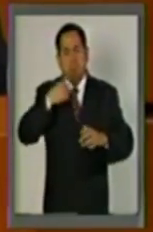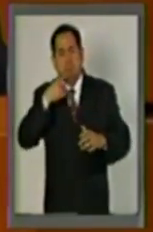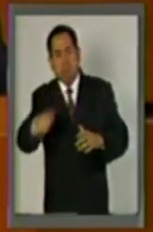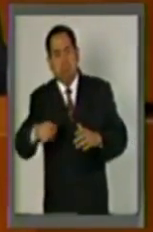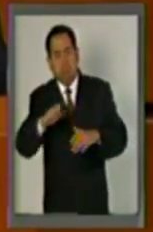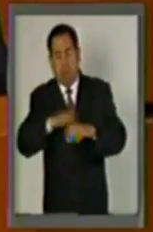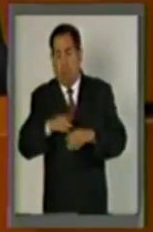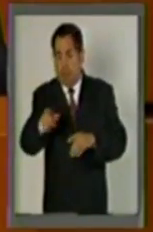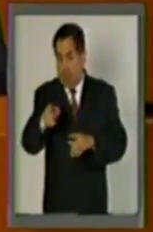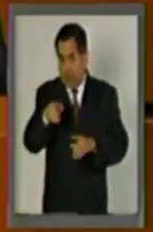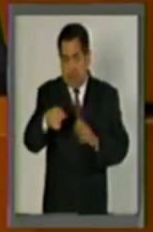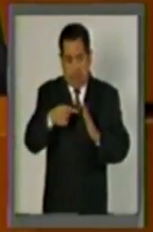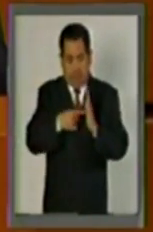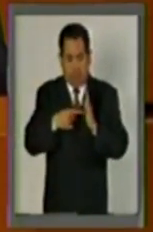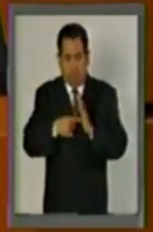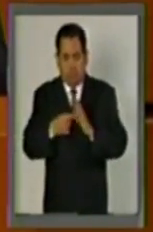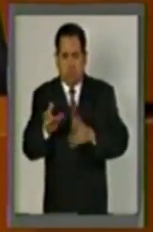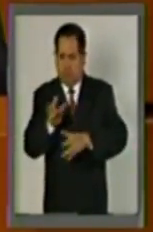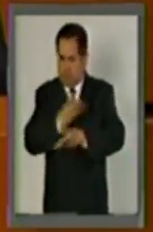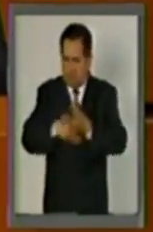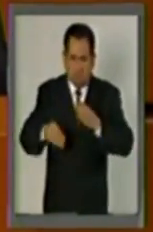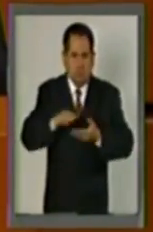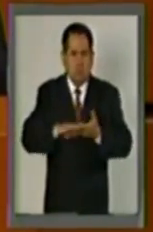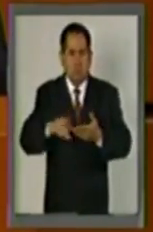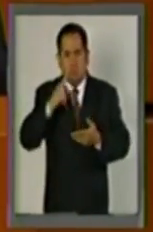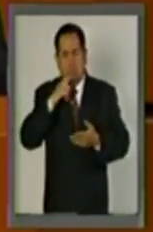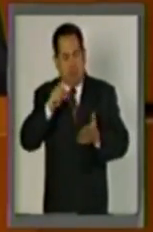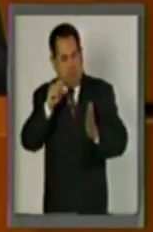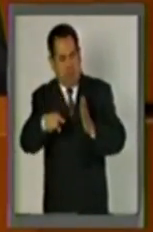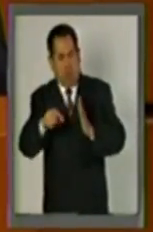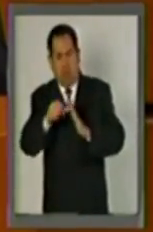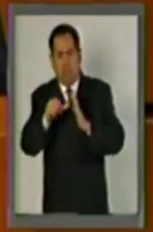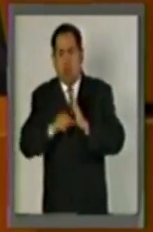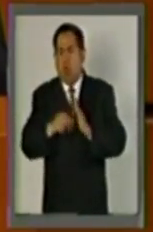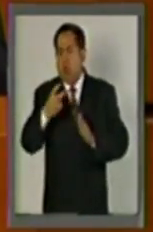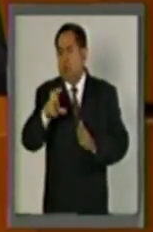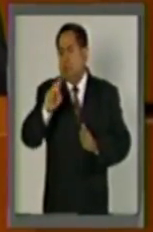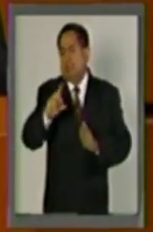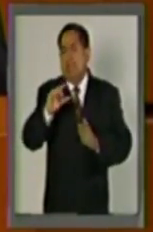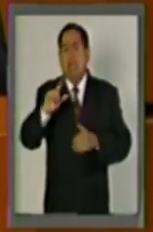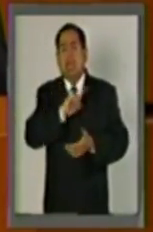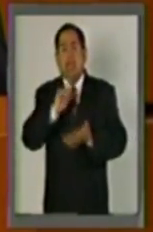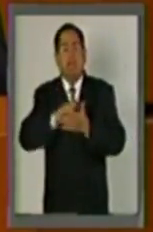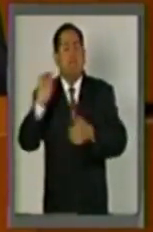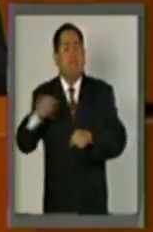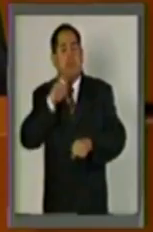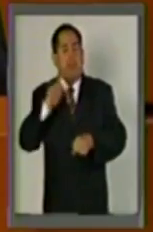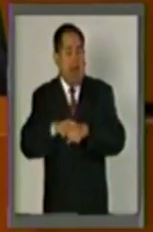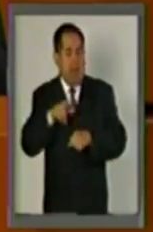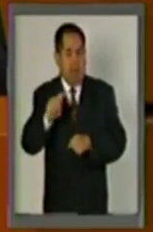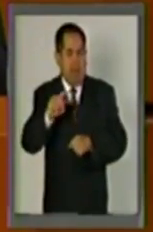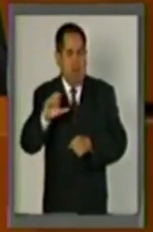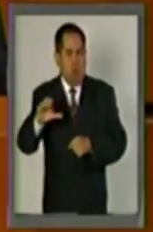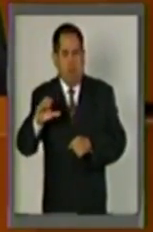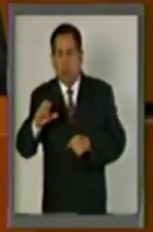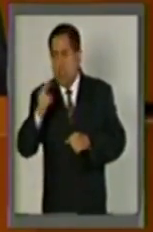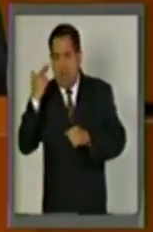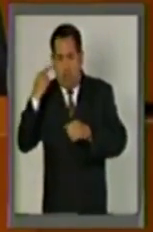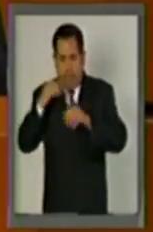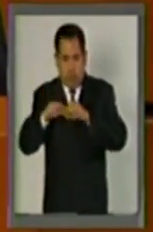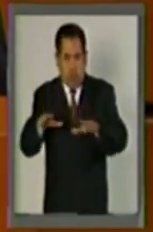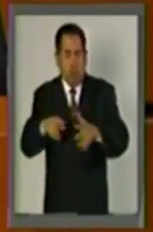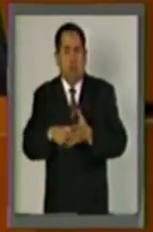como consecuencia de restricción arbitraria prevista en el artículo 230 de la Ley Federal de Telecomunicaciones y